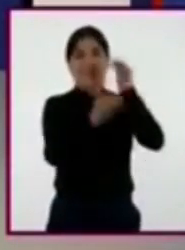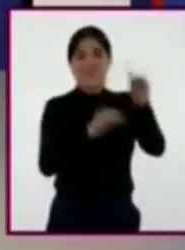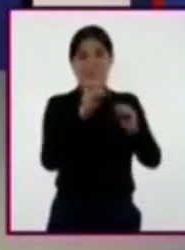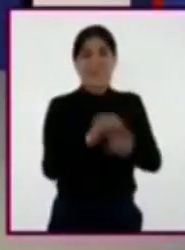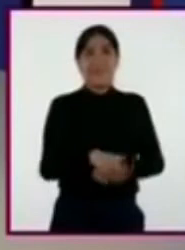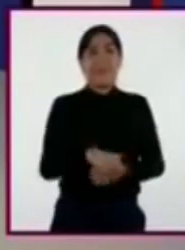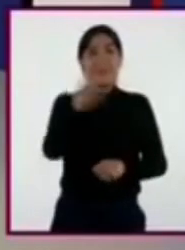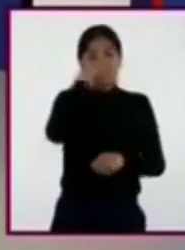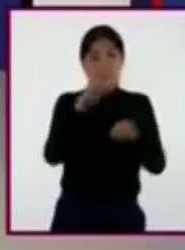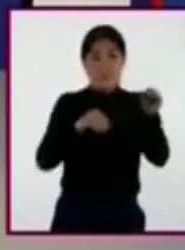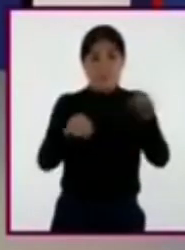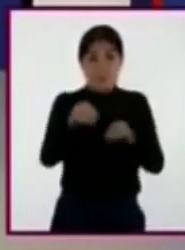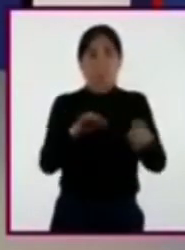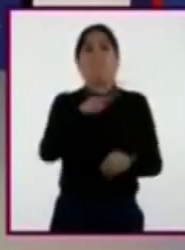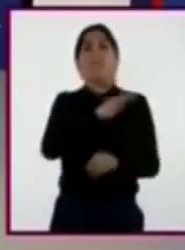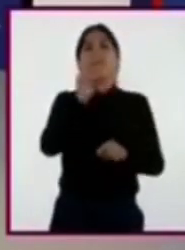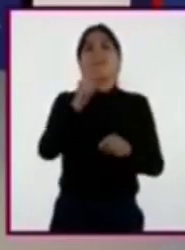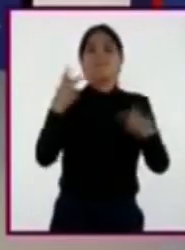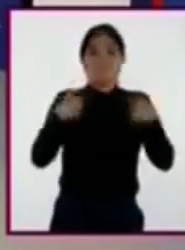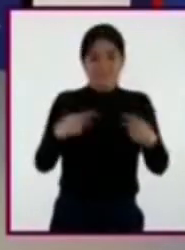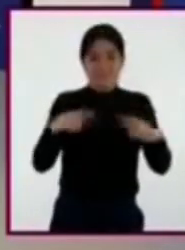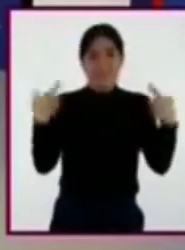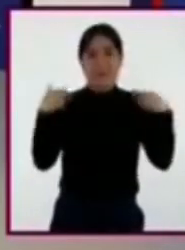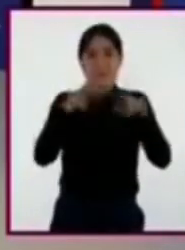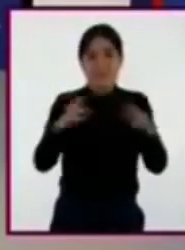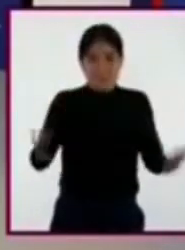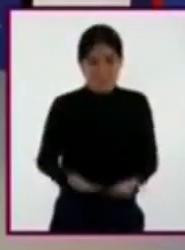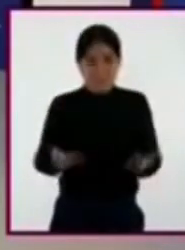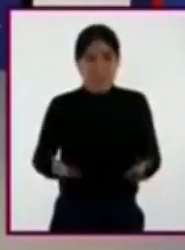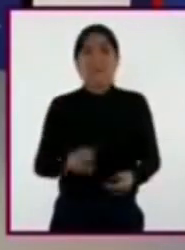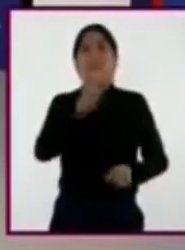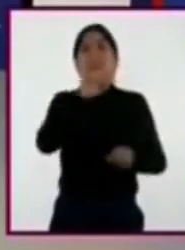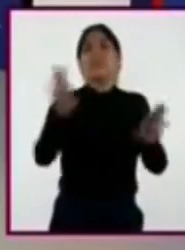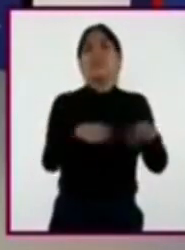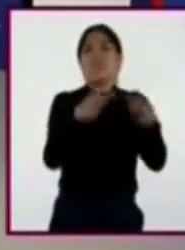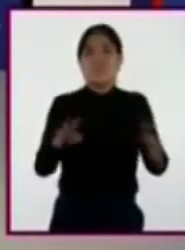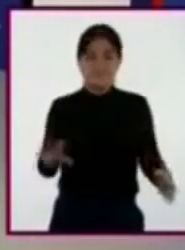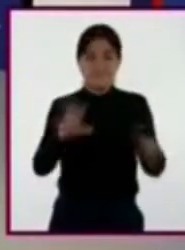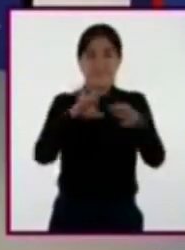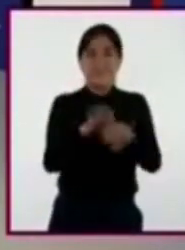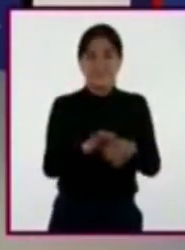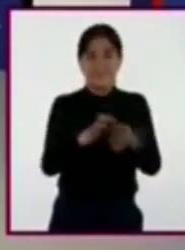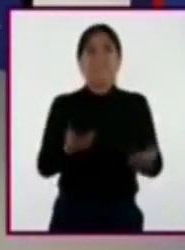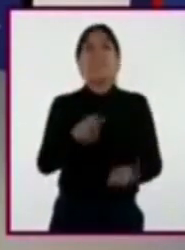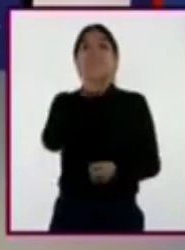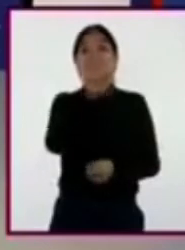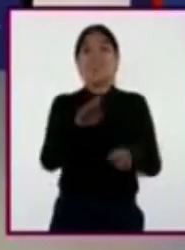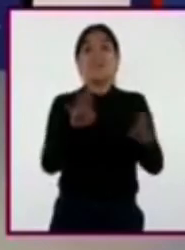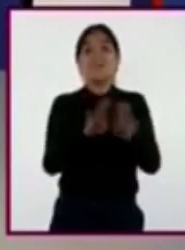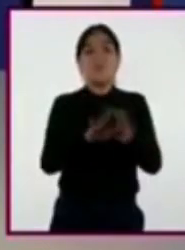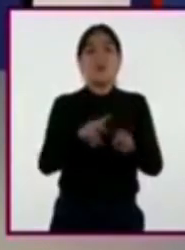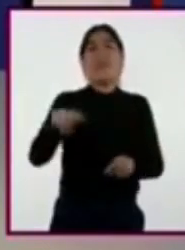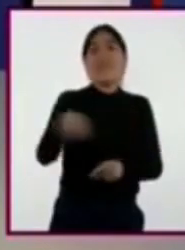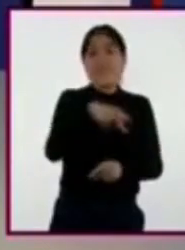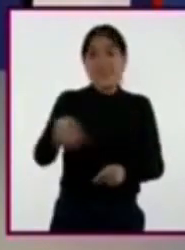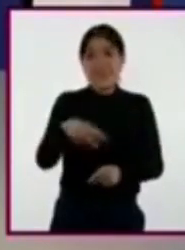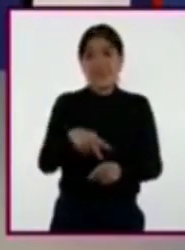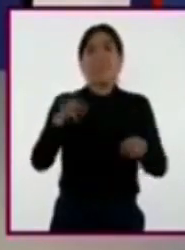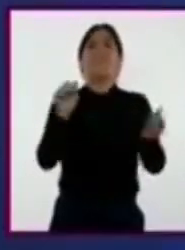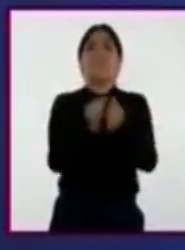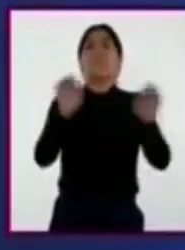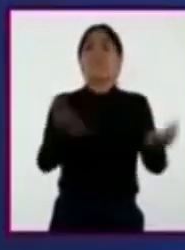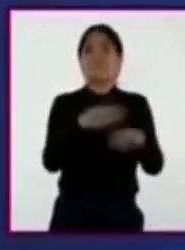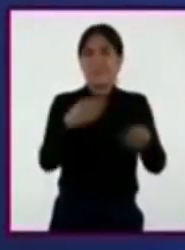movimiento puede haber un coreógrafo y músicos para la parte del sonido. No podían faltar la danza y la